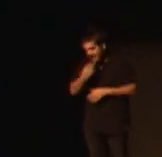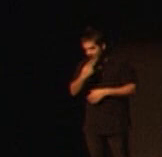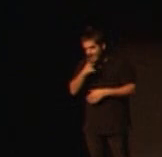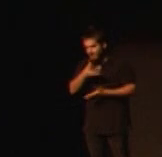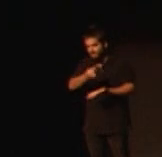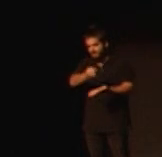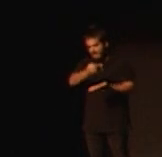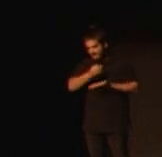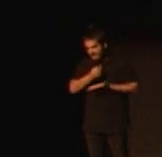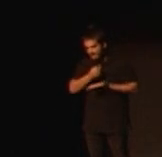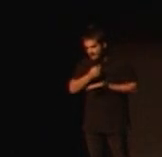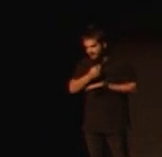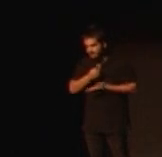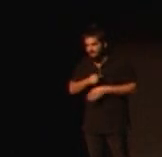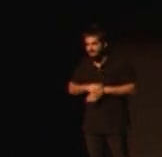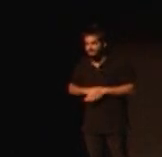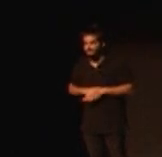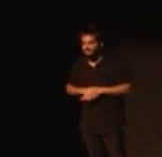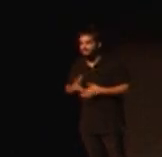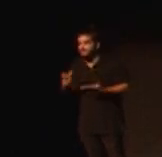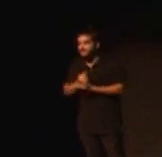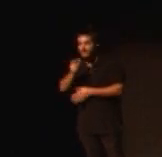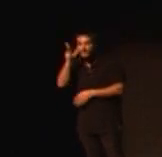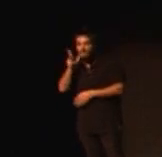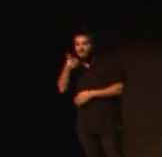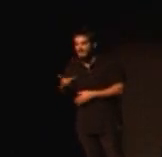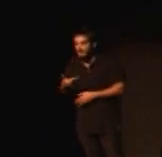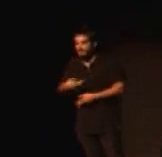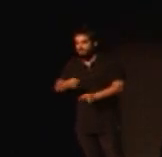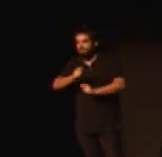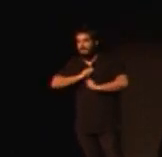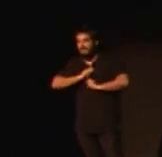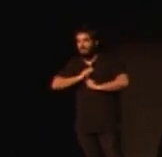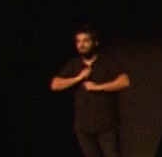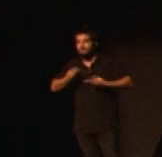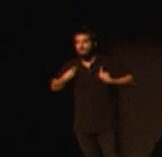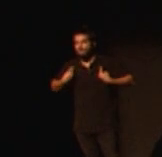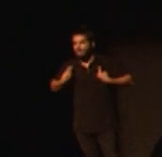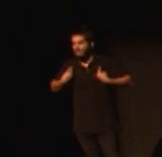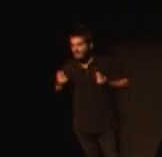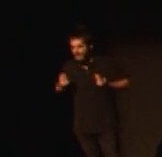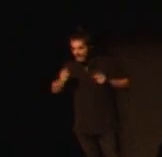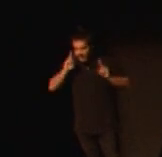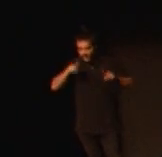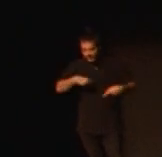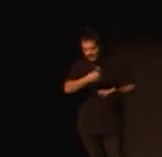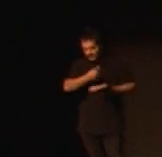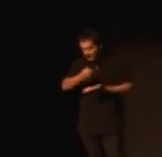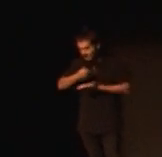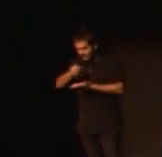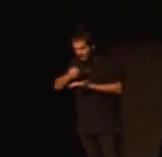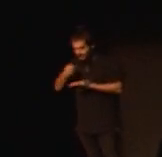que, entre todos los privilegios que me ha dado la vida de premios o reconocimientos